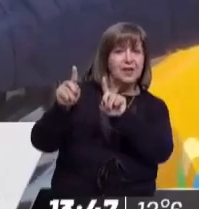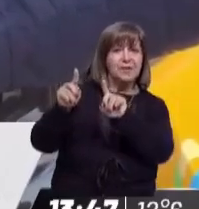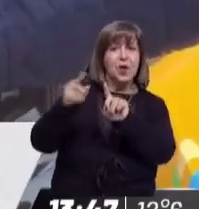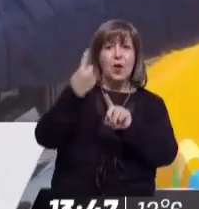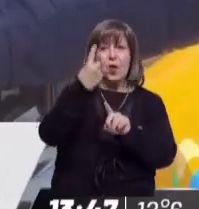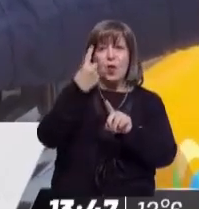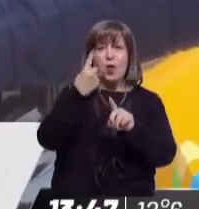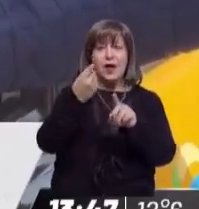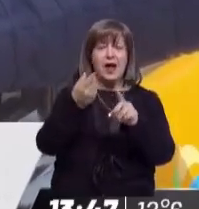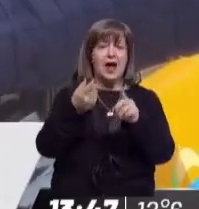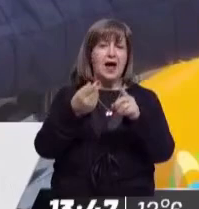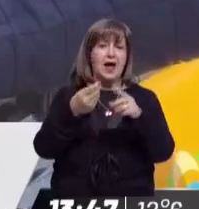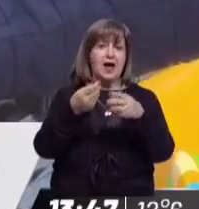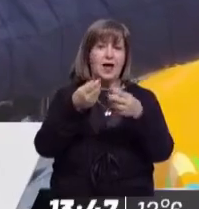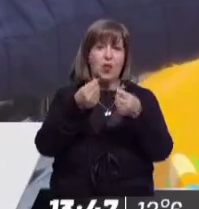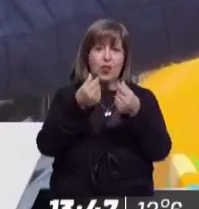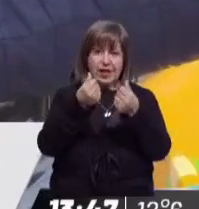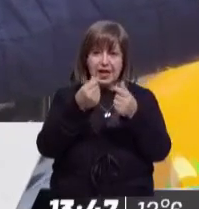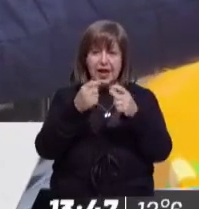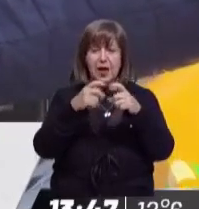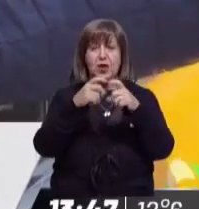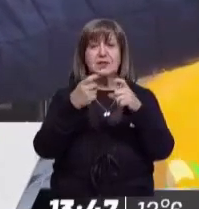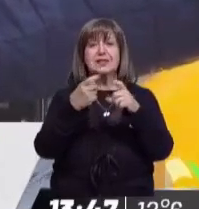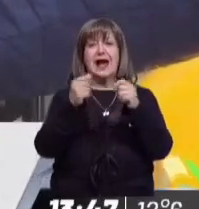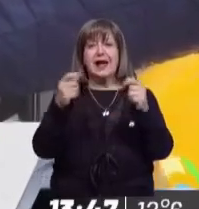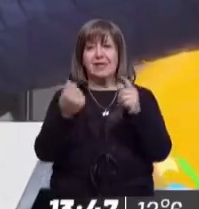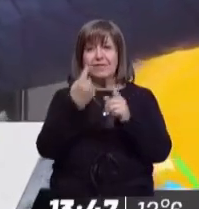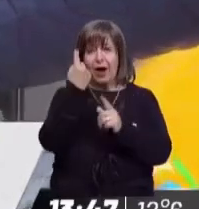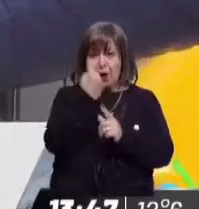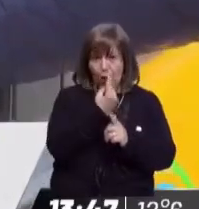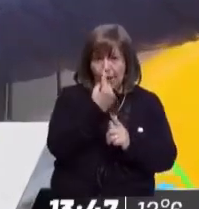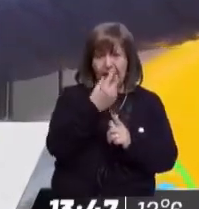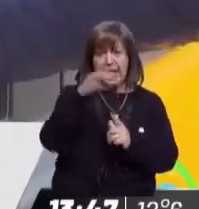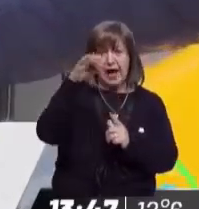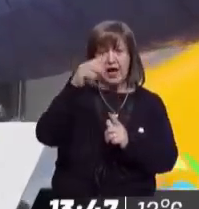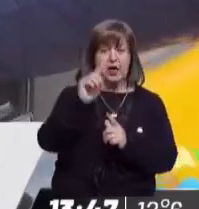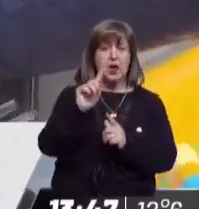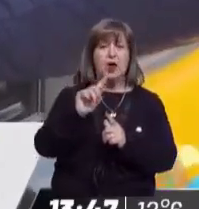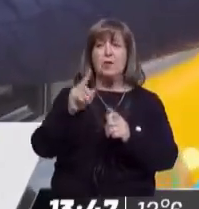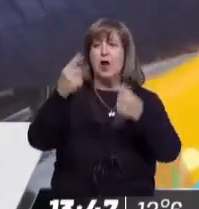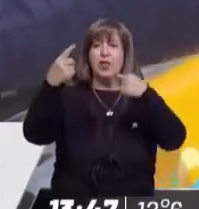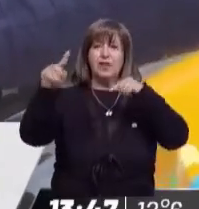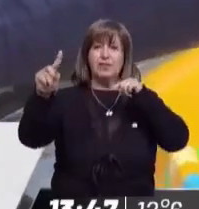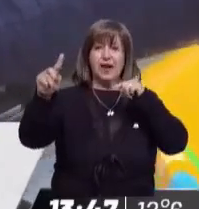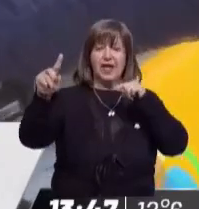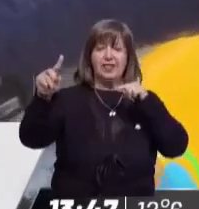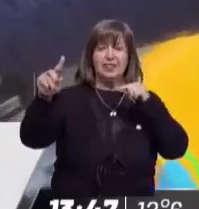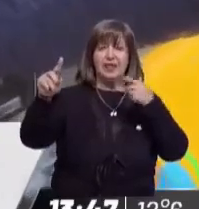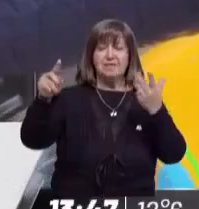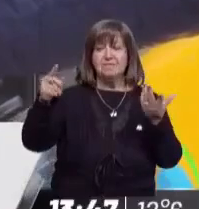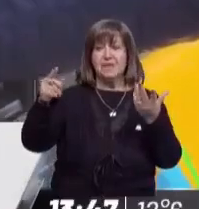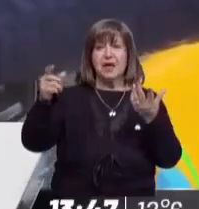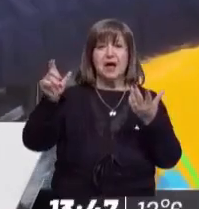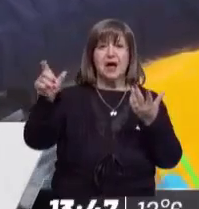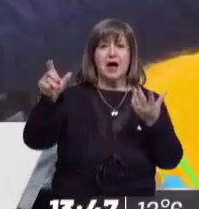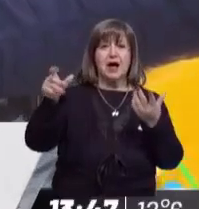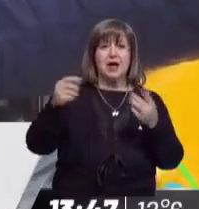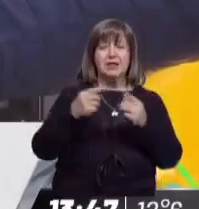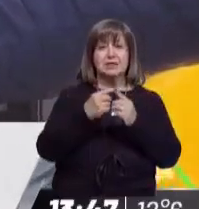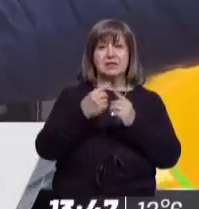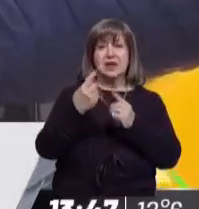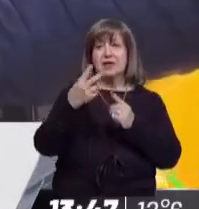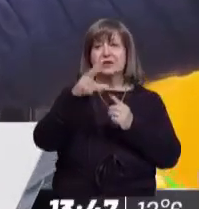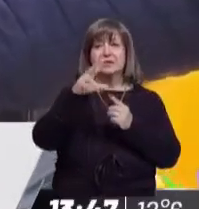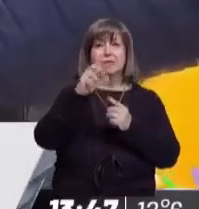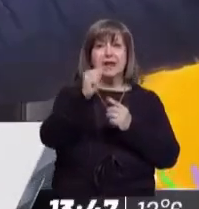única, entonces se podría competir, digamos, con otros servicios. Pero haber una tarifa distinta, uno que tiene un kilómetro, pongámosle